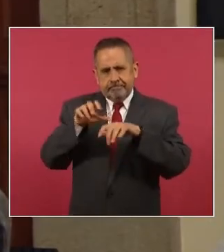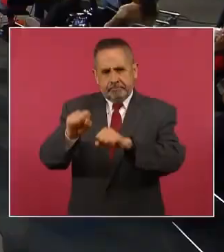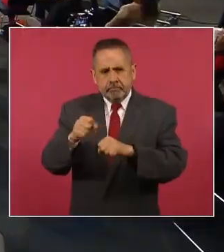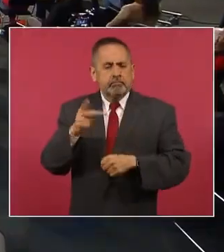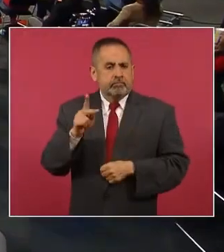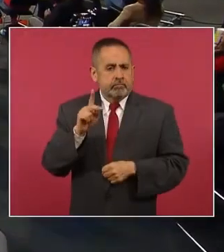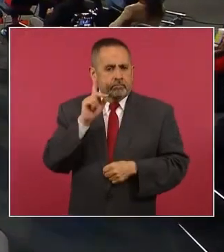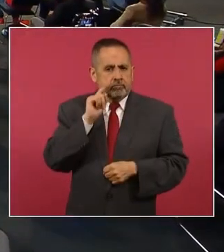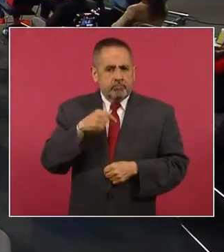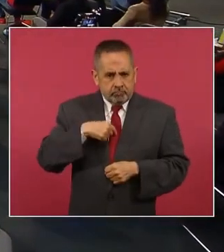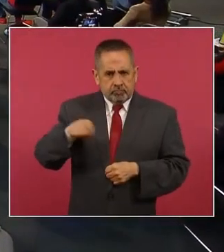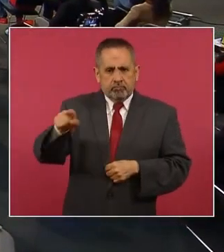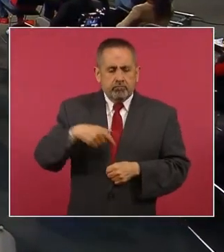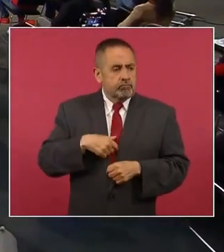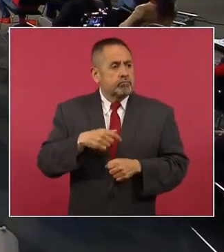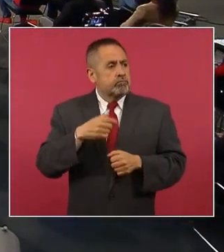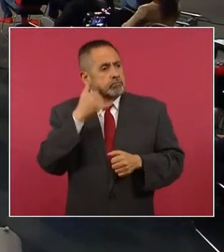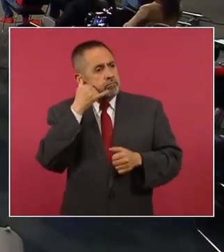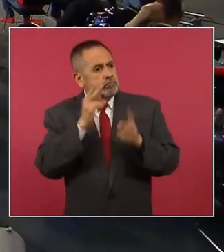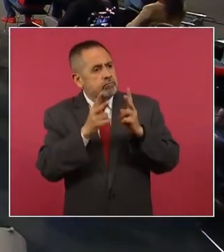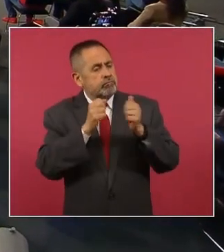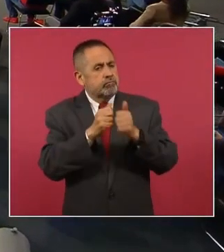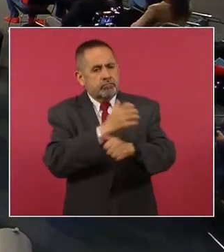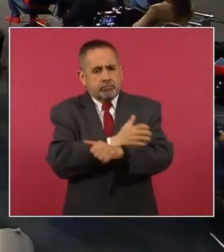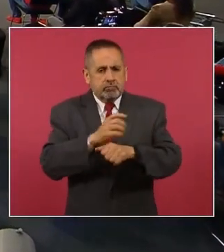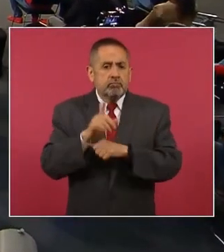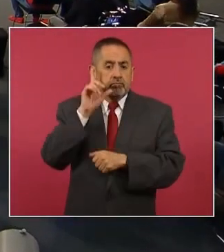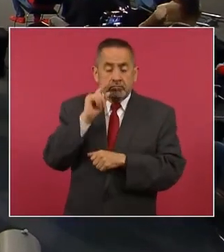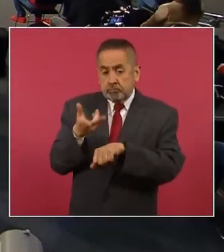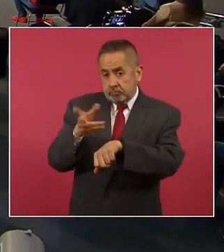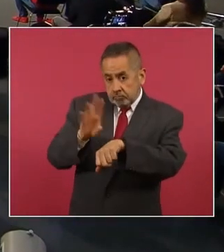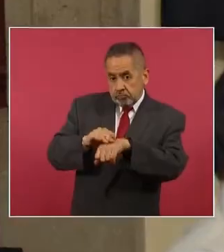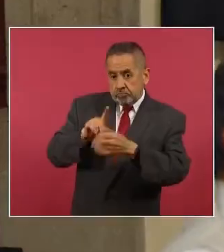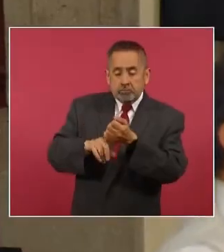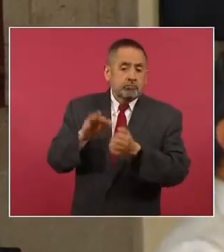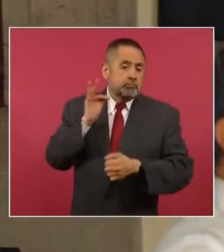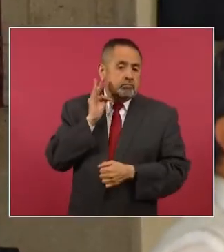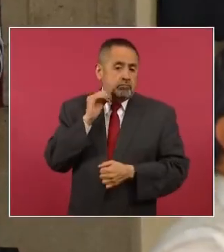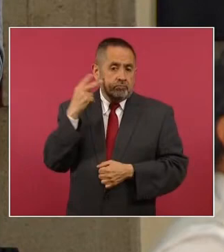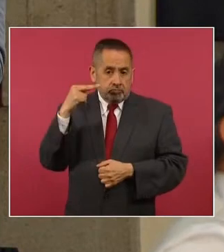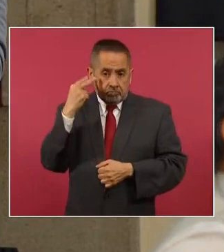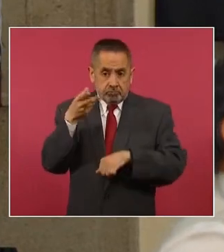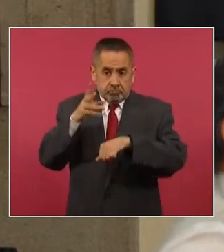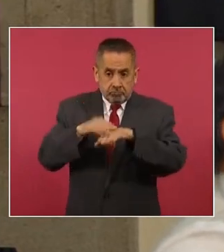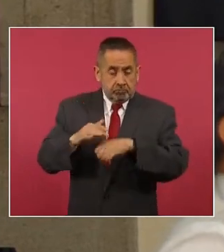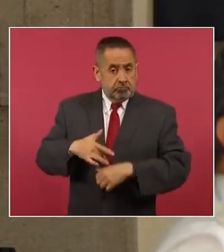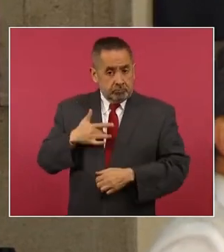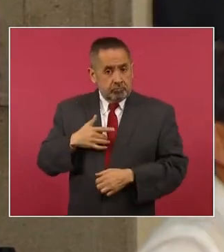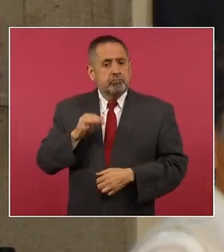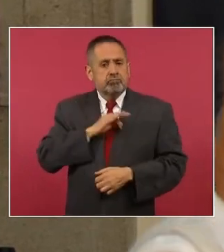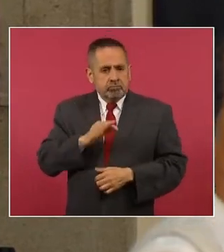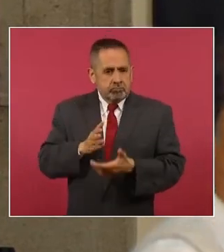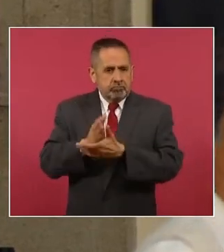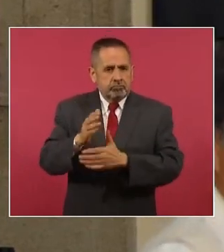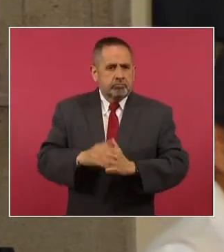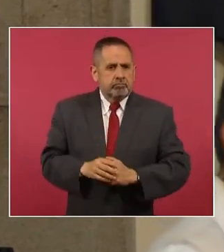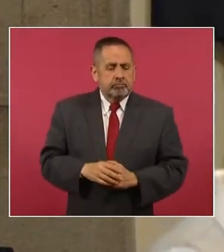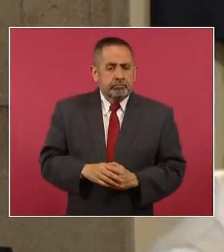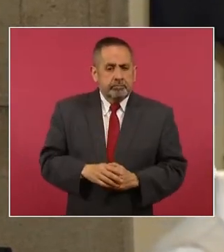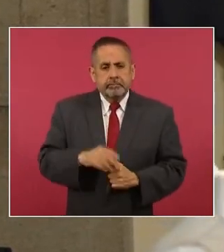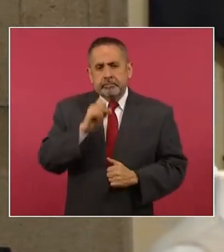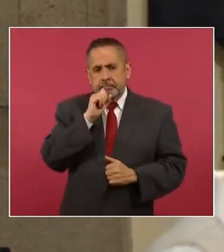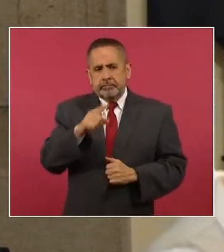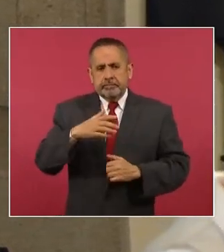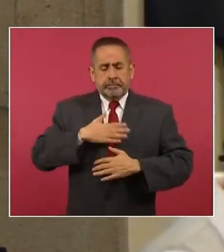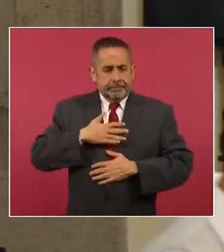Pero hablo con los compañeros y podría ser igual mañana si la fiscal de Veracruz igual así lo considera. Pero también hay casos, el caso de